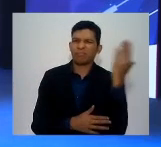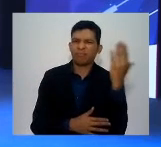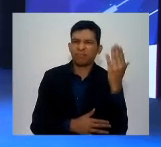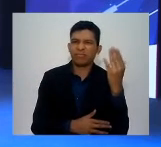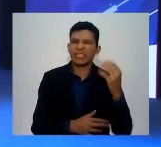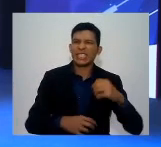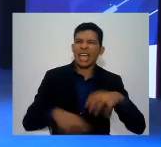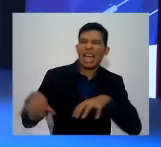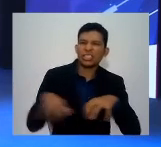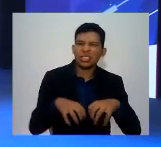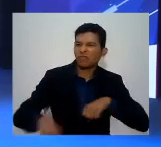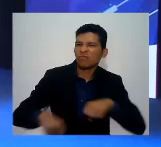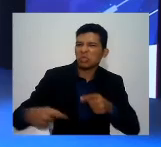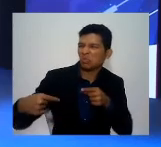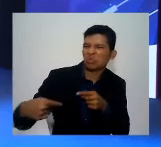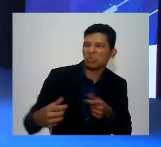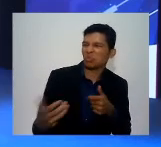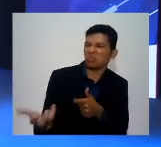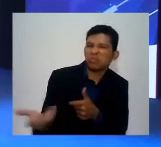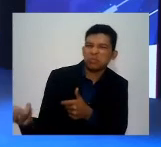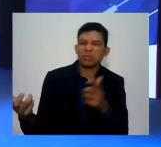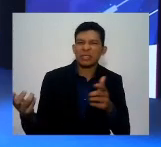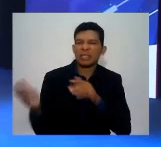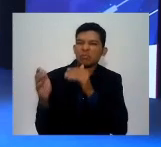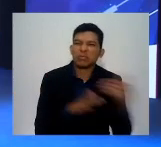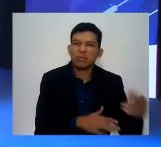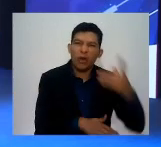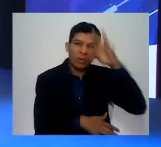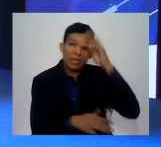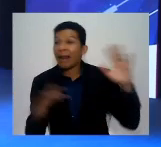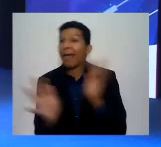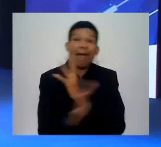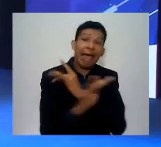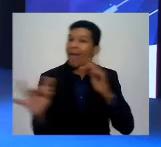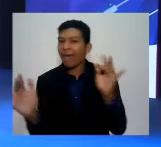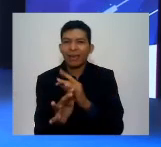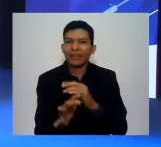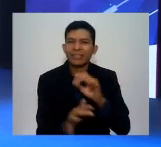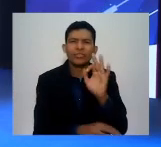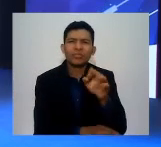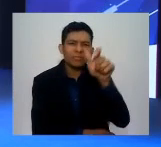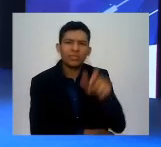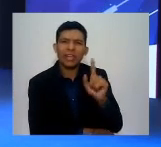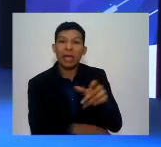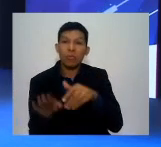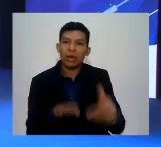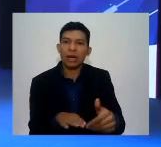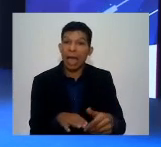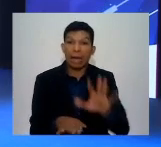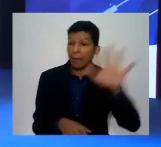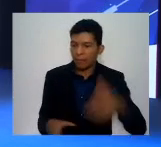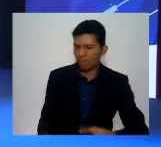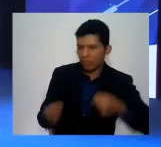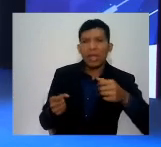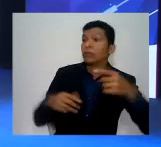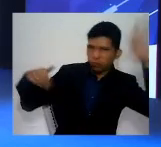de tecnologías como la de rayos X o tomografía, que al fin y al cabo también es rayos X, con la salvedad de que los rayos X